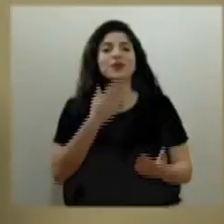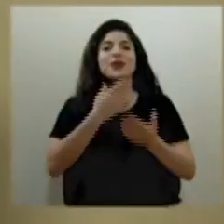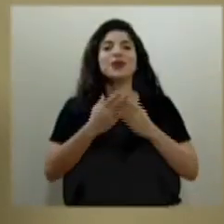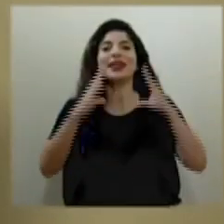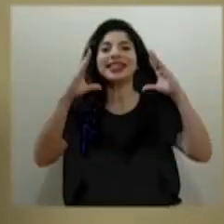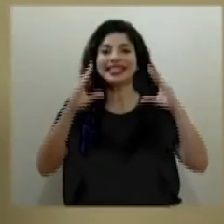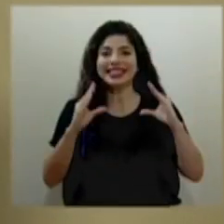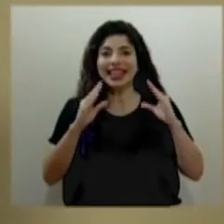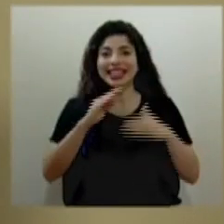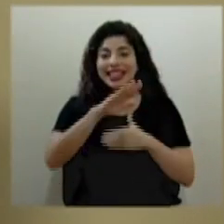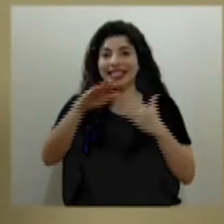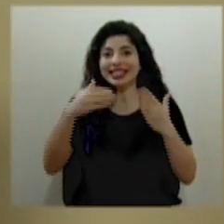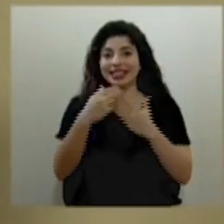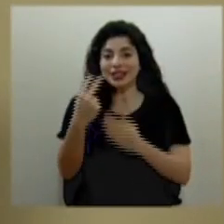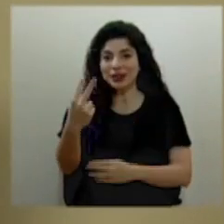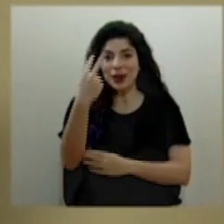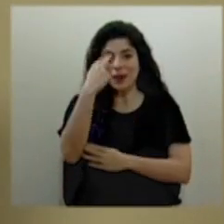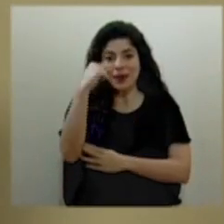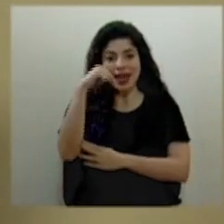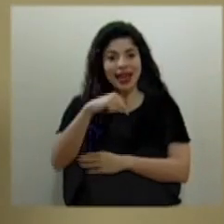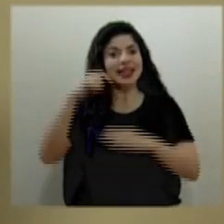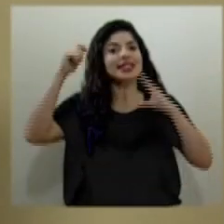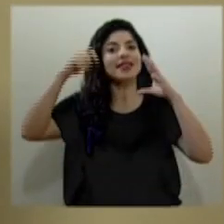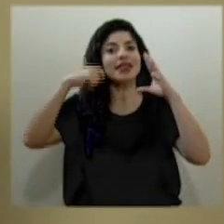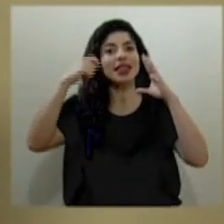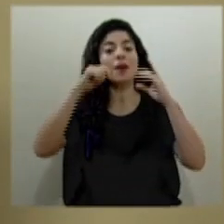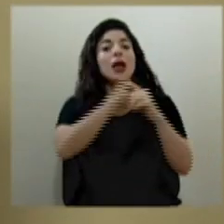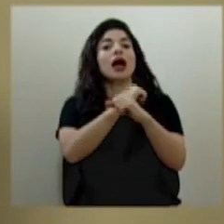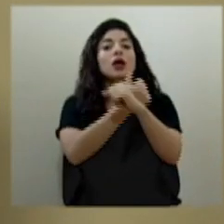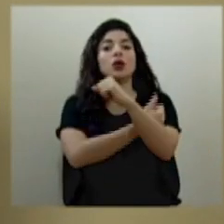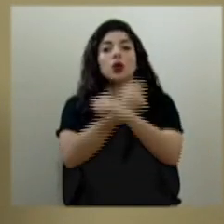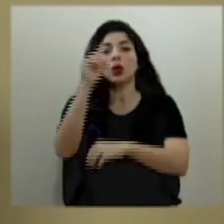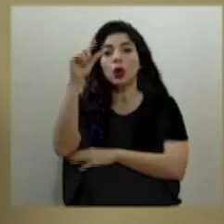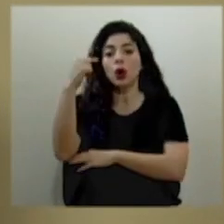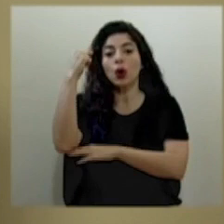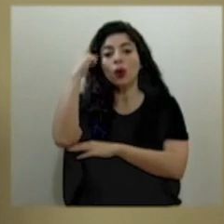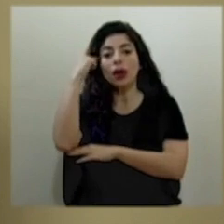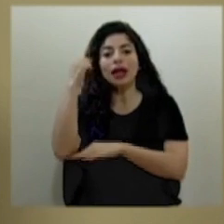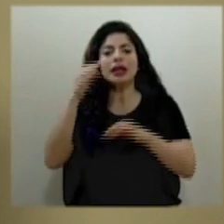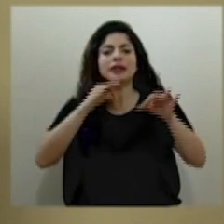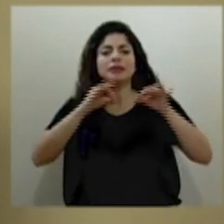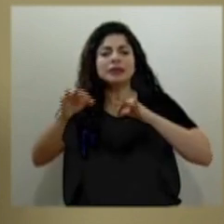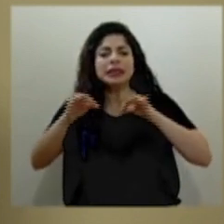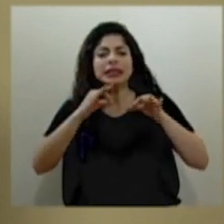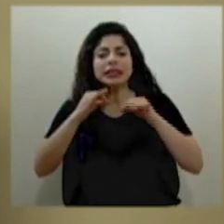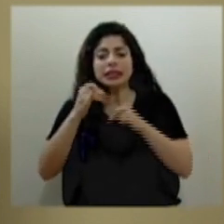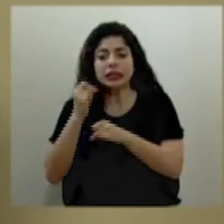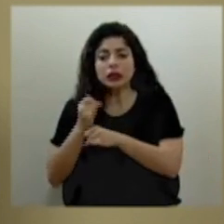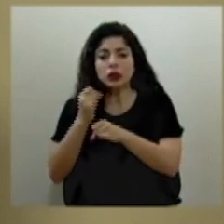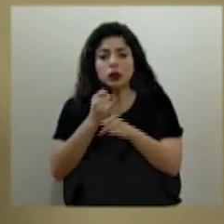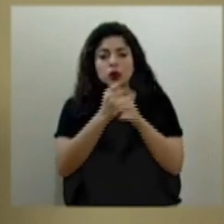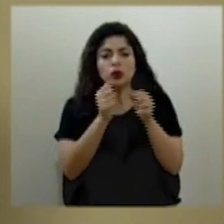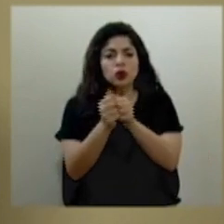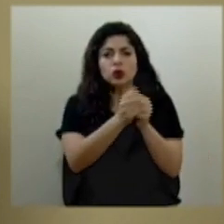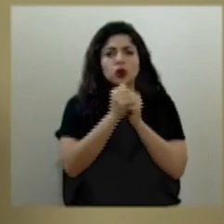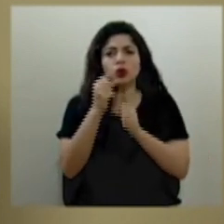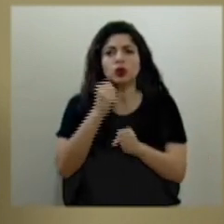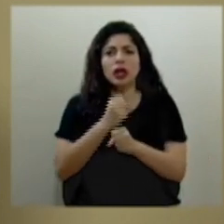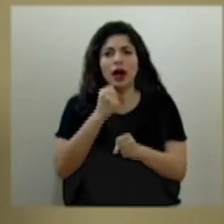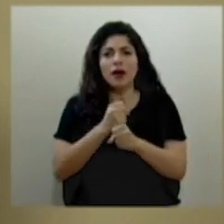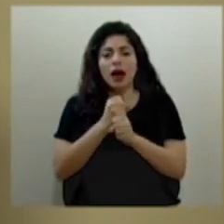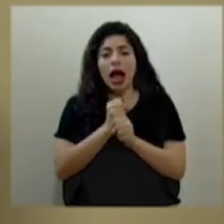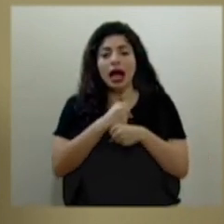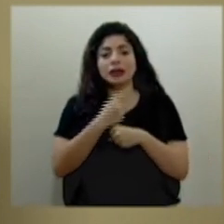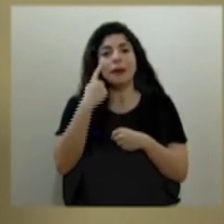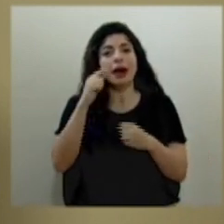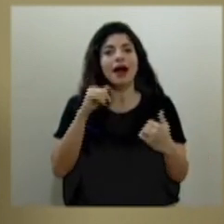Muy buenas tardes a quienes nos sintonizan en esta transmisión en donde las autoridades de gobierno detallan el trabajo interinstitucional que se realiza